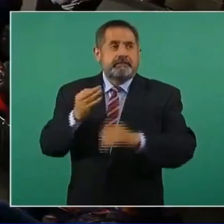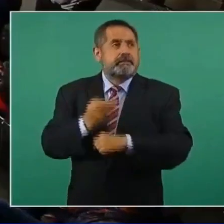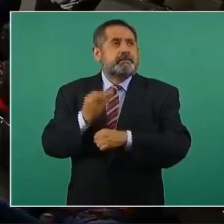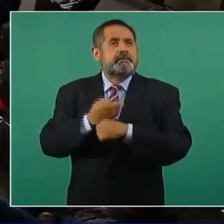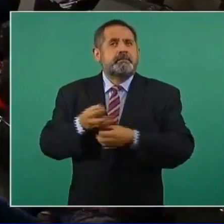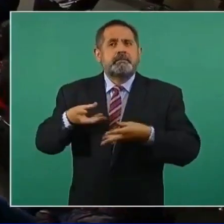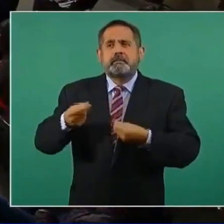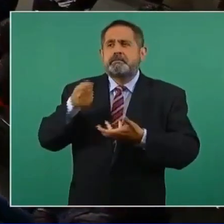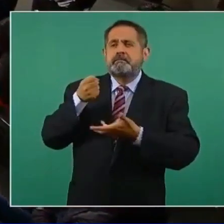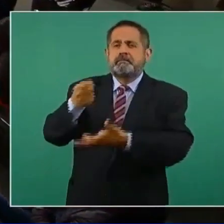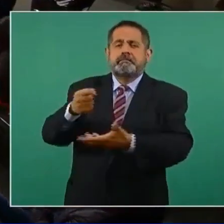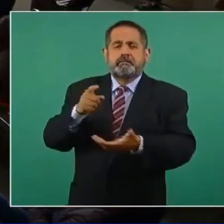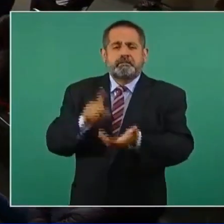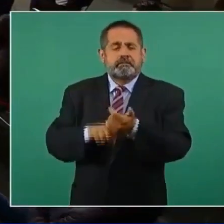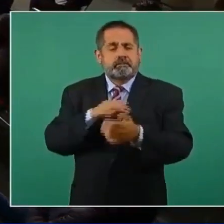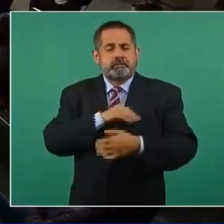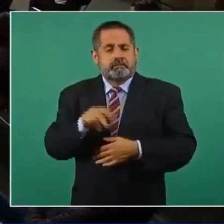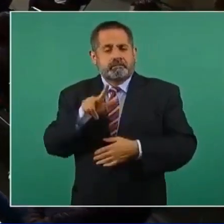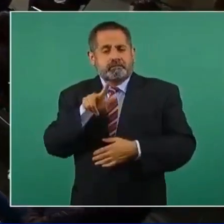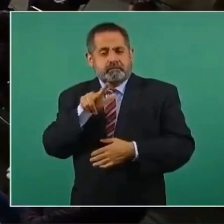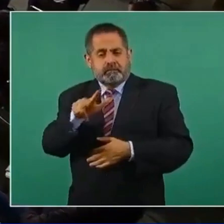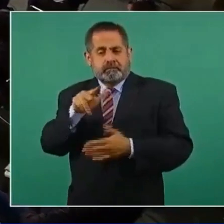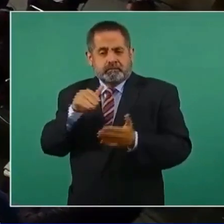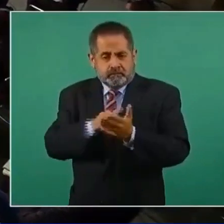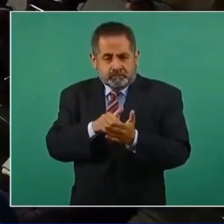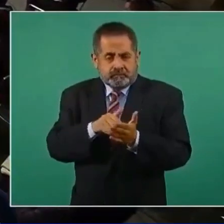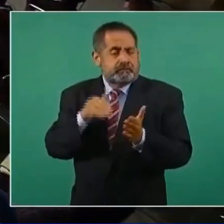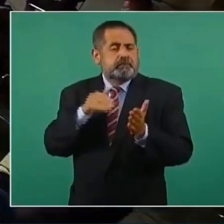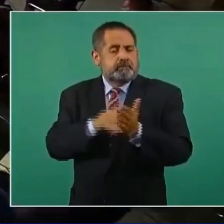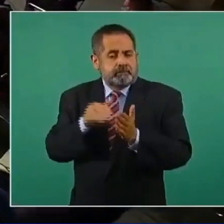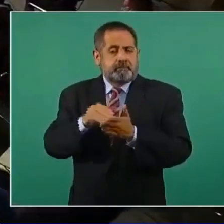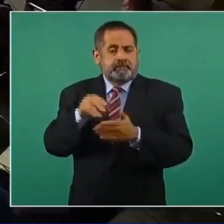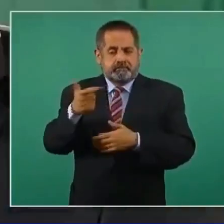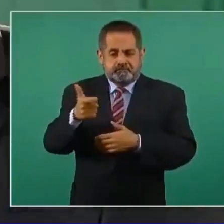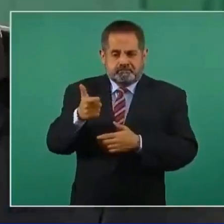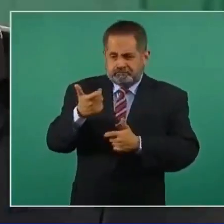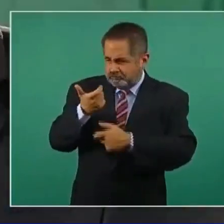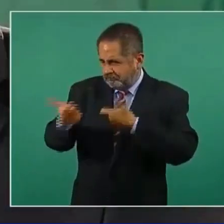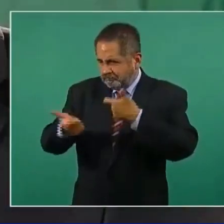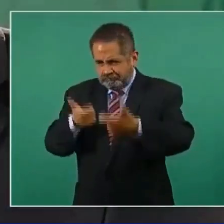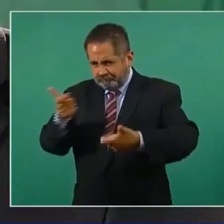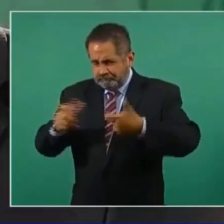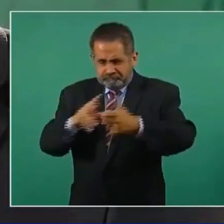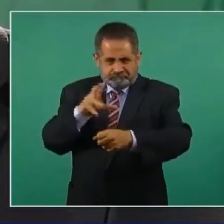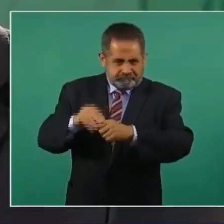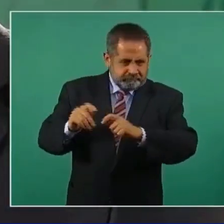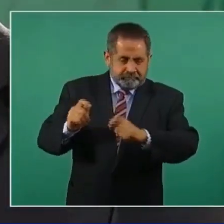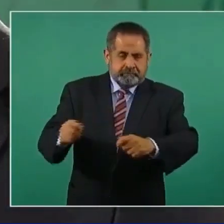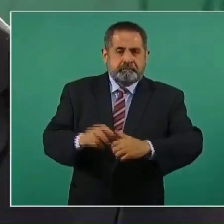invertidos alrededor de 18,000 millones de pesos